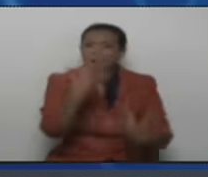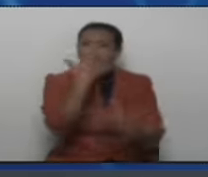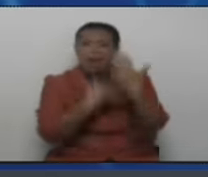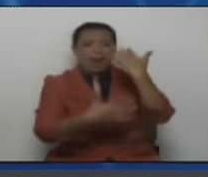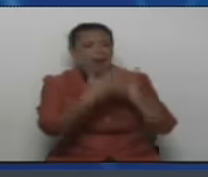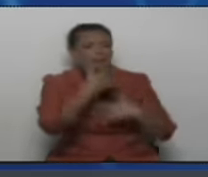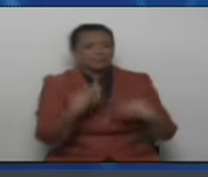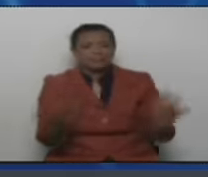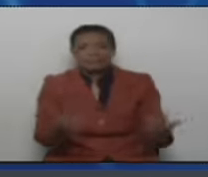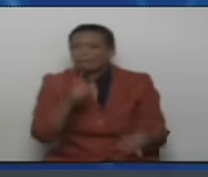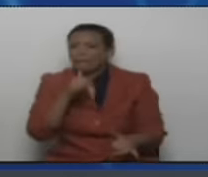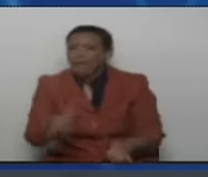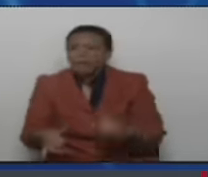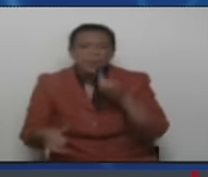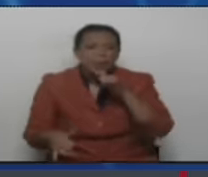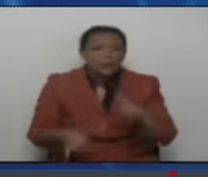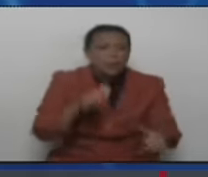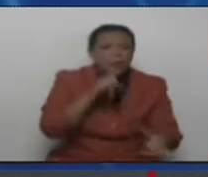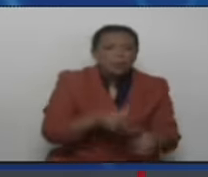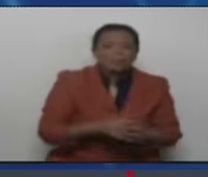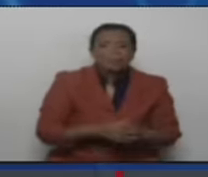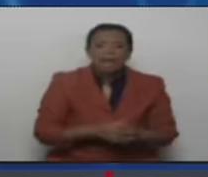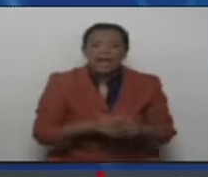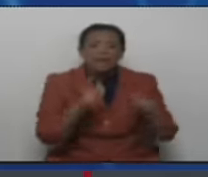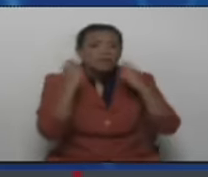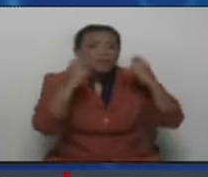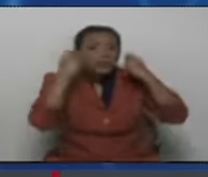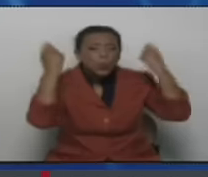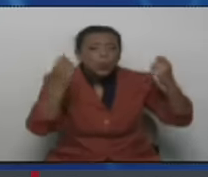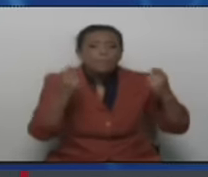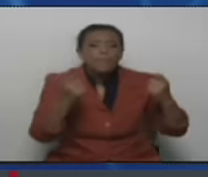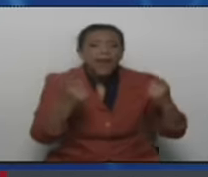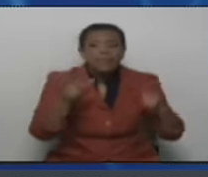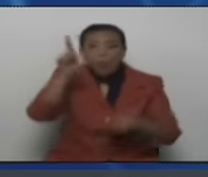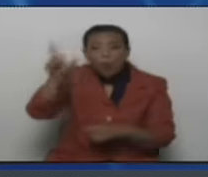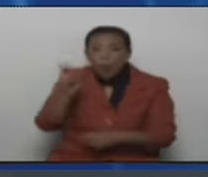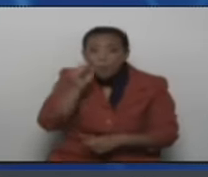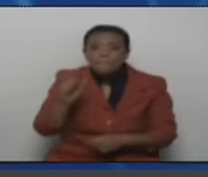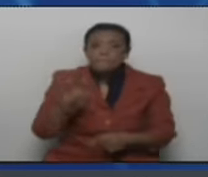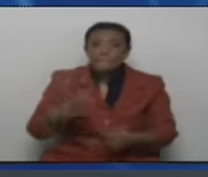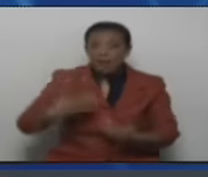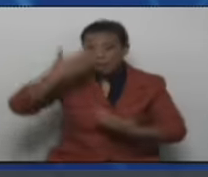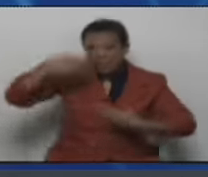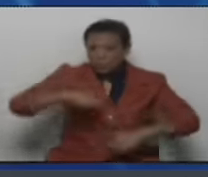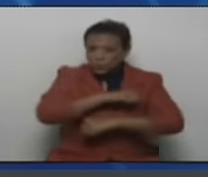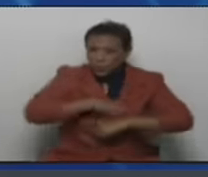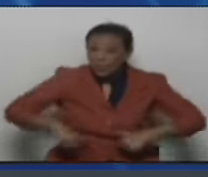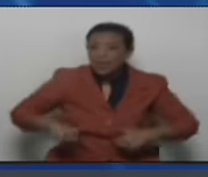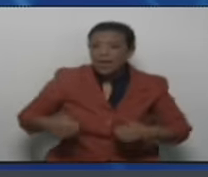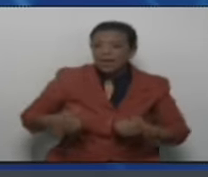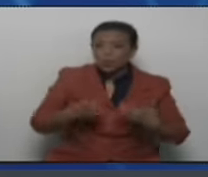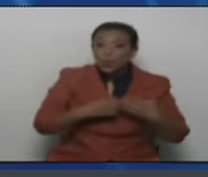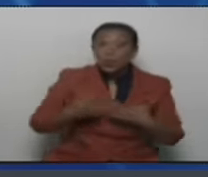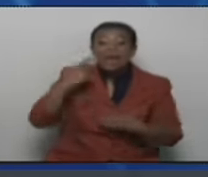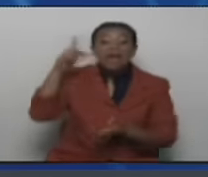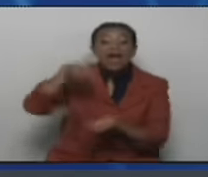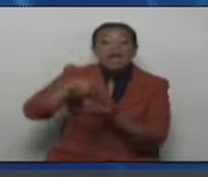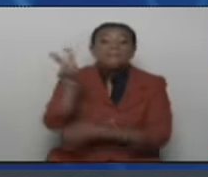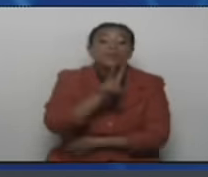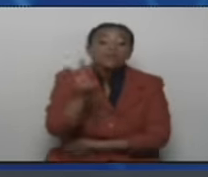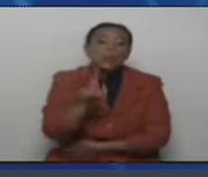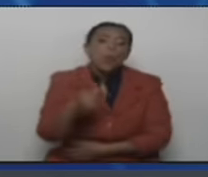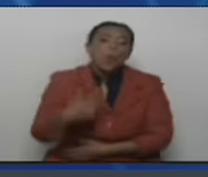sobre el Navy SEAL, el militar activo estadounidense. Dijeron que él estaba en Venezuela.